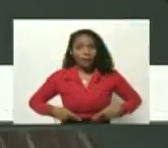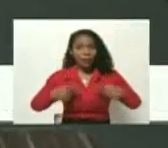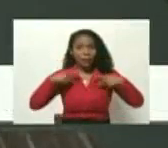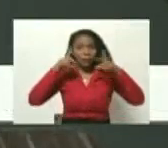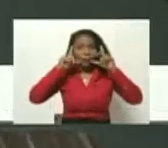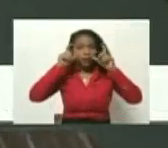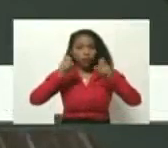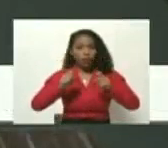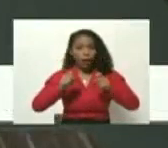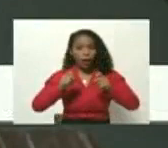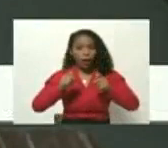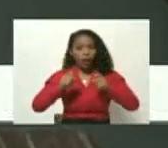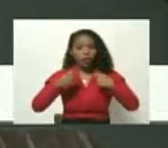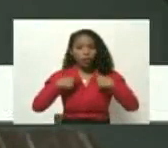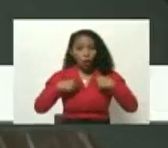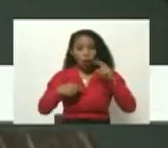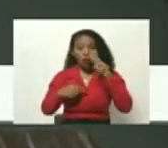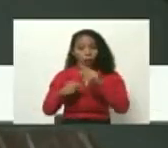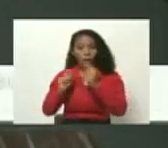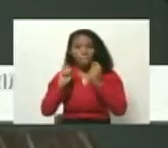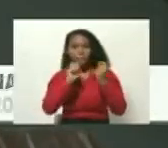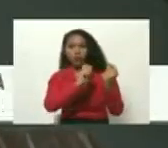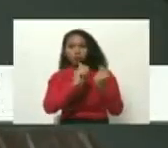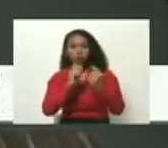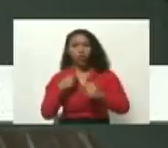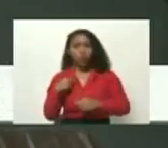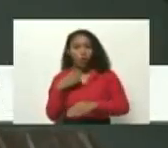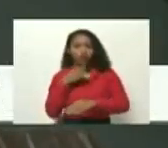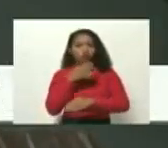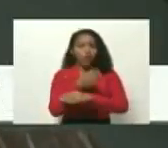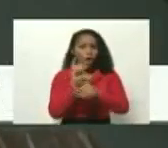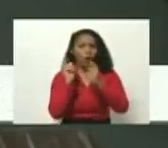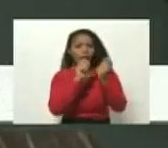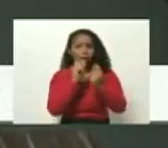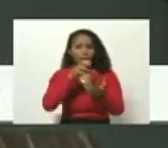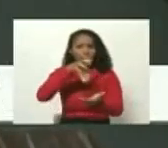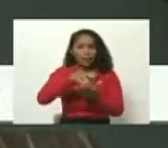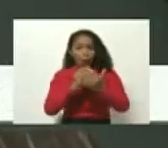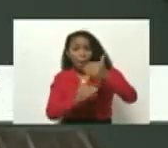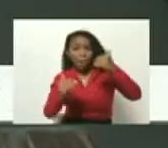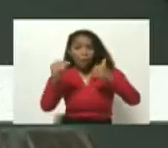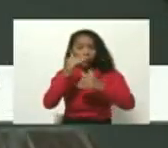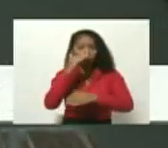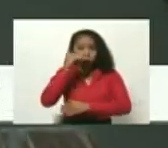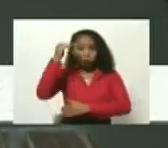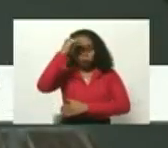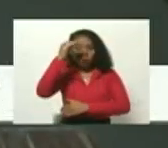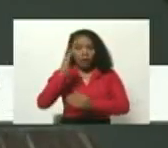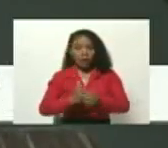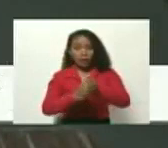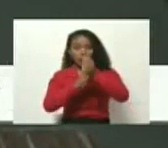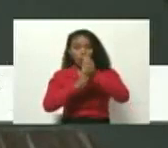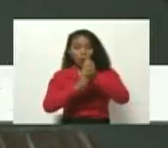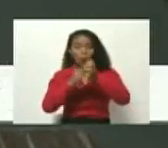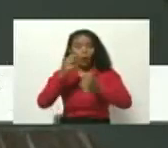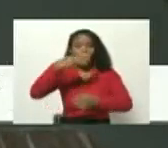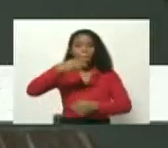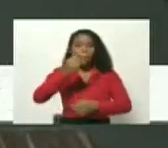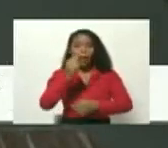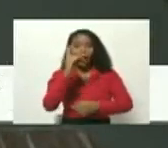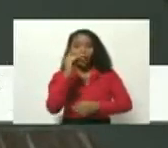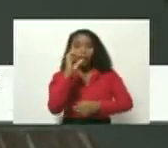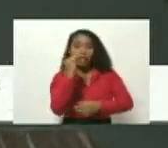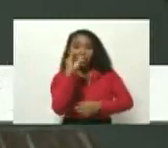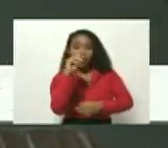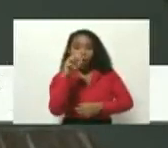profesional, yo vi el debate, asistí a todos los debates, el debate del Estado Mayor Superior, dirigido por Padrino, cómo